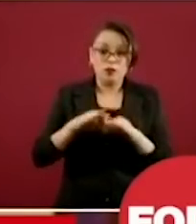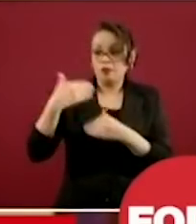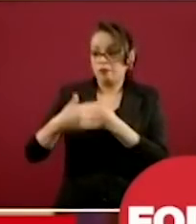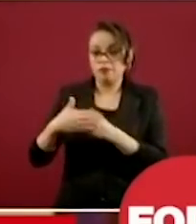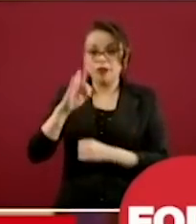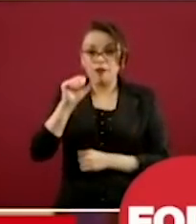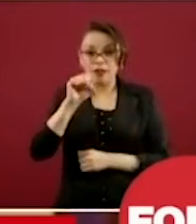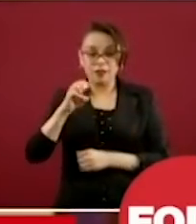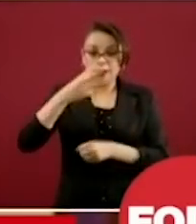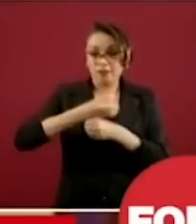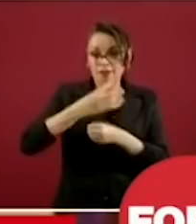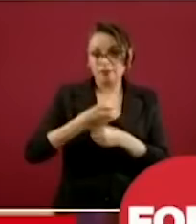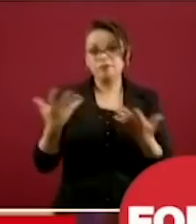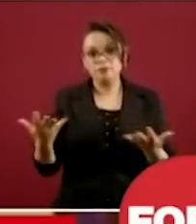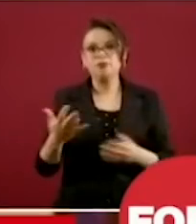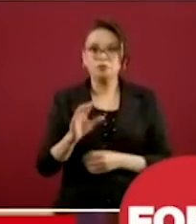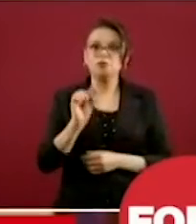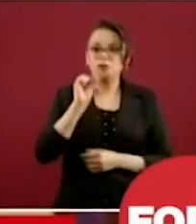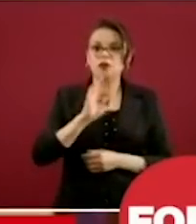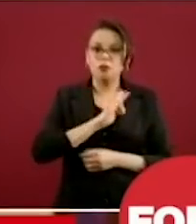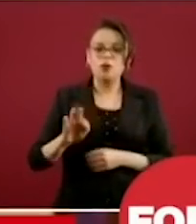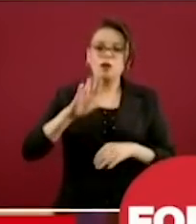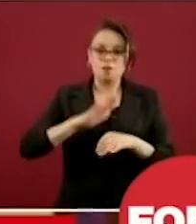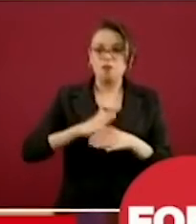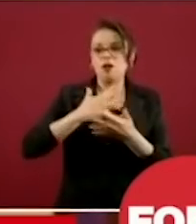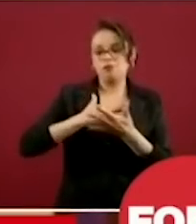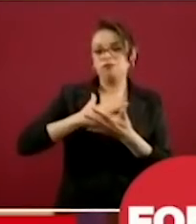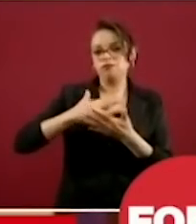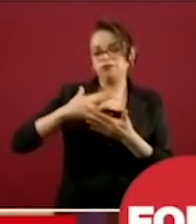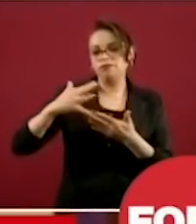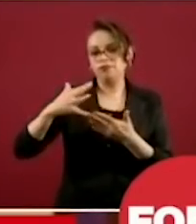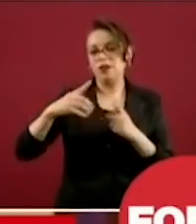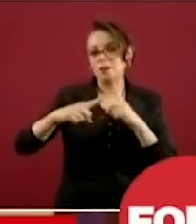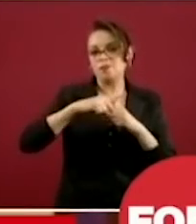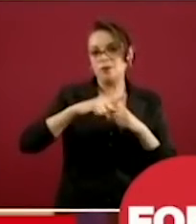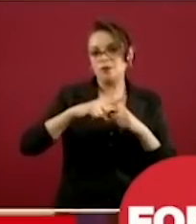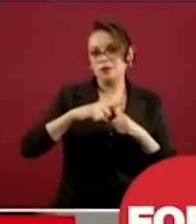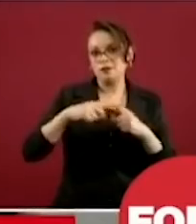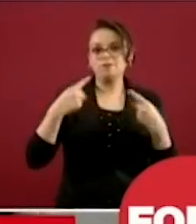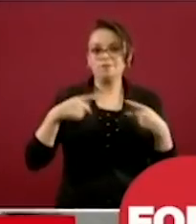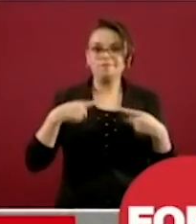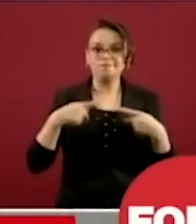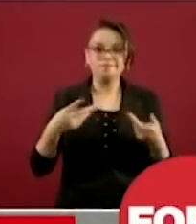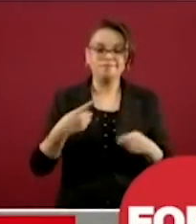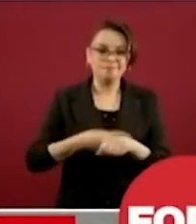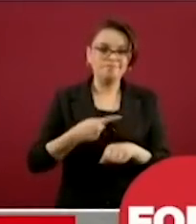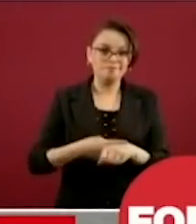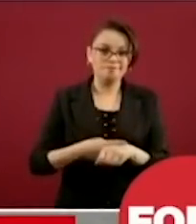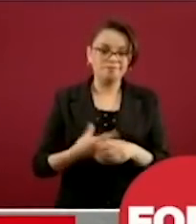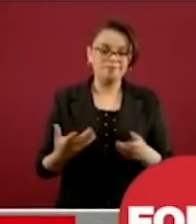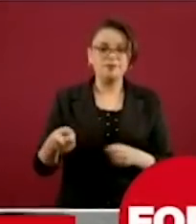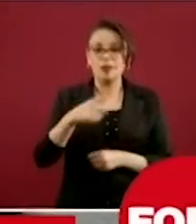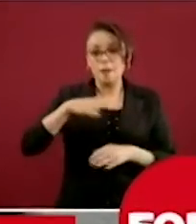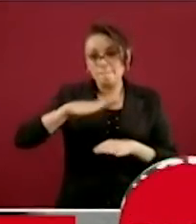que tenemos que empezar a ver un incremento de este porcentaje de positividad, es decir, se espera que cada vez más